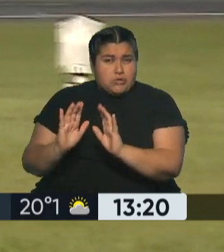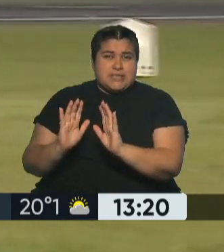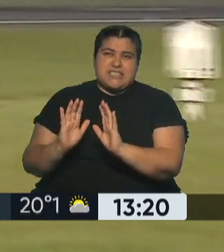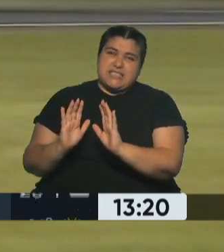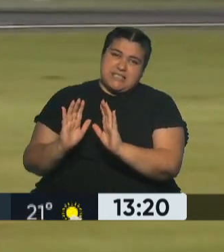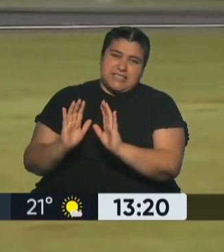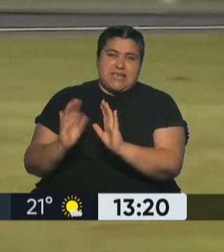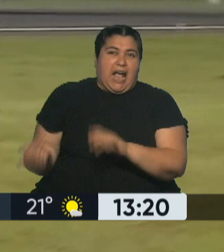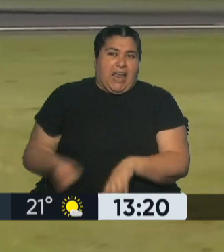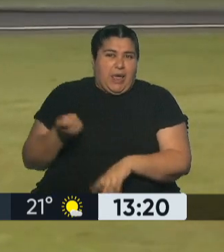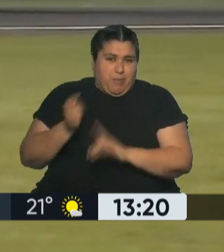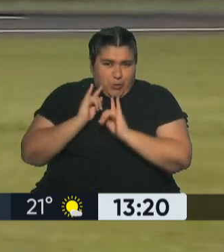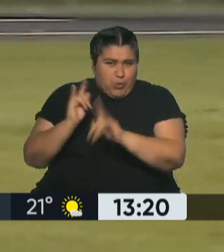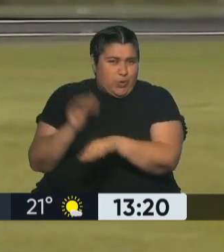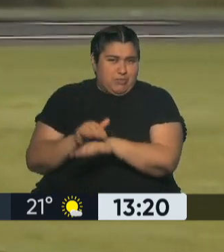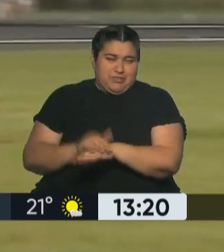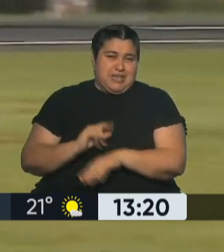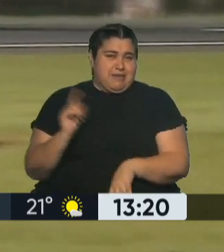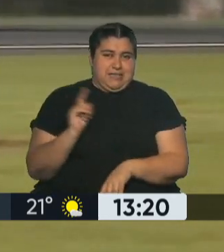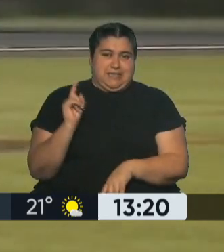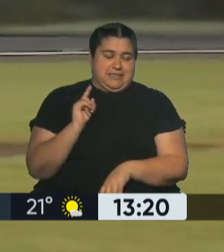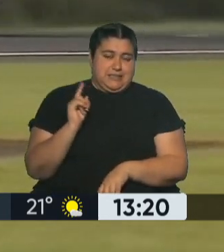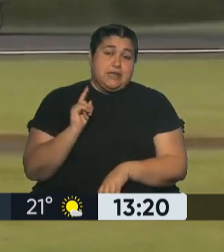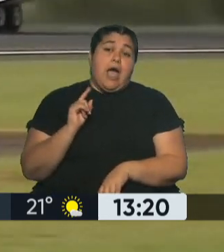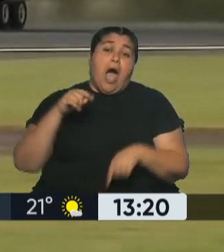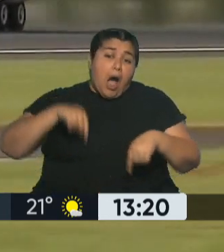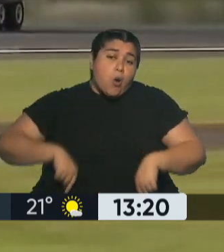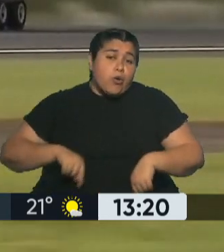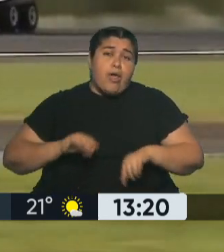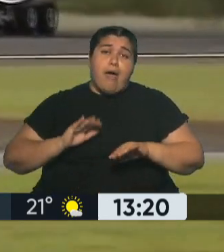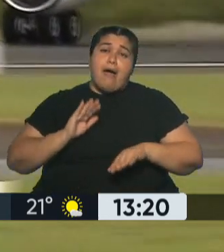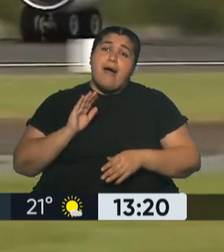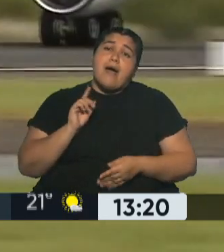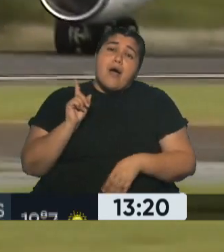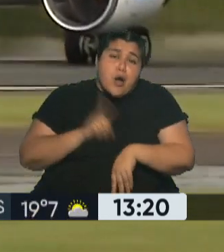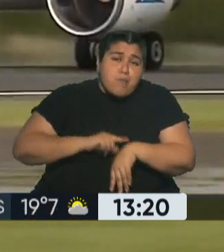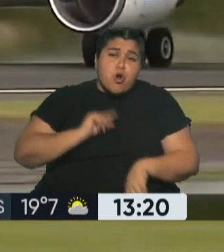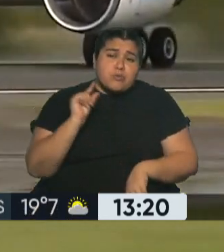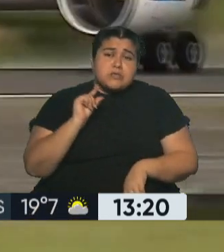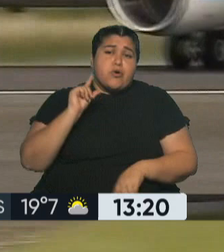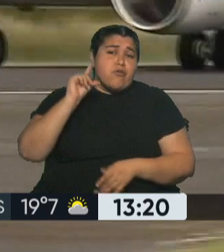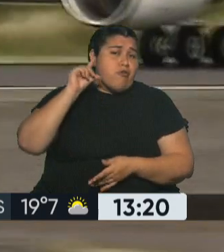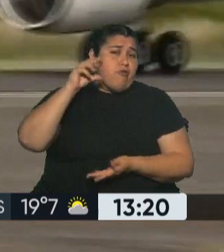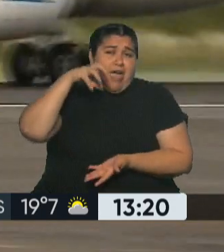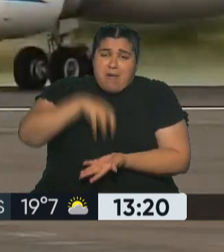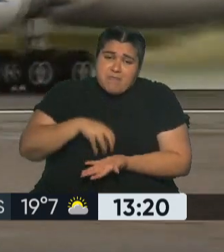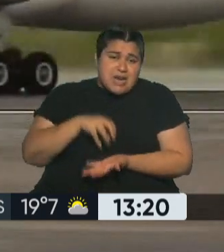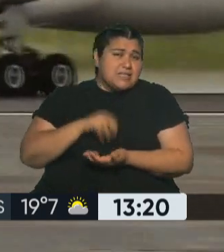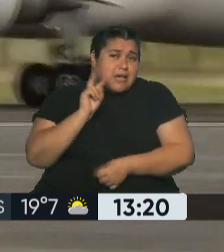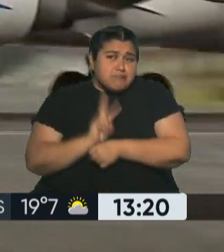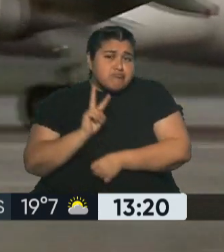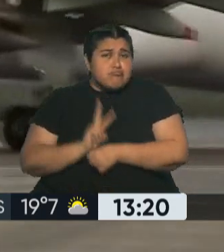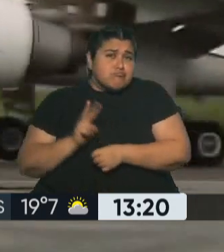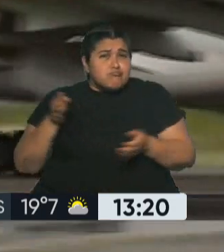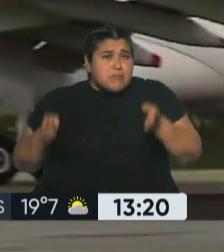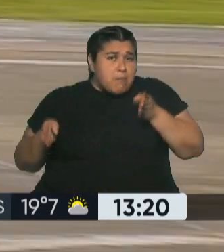mano de los gremios pero por lo pronto hay que preservar un eh una gestión que tuvo buenos resultados en lo